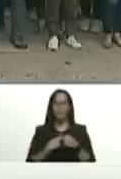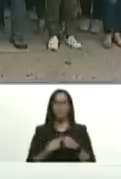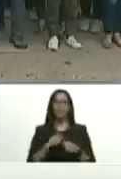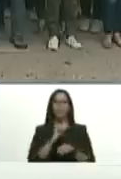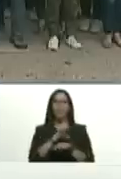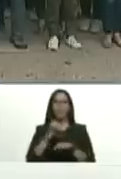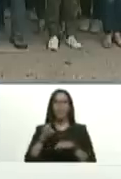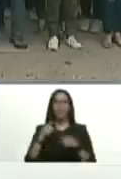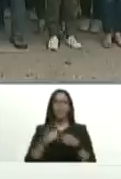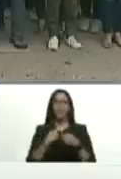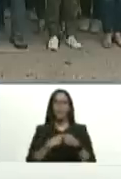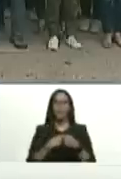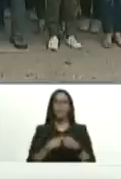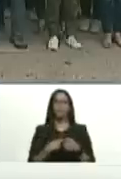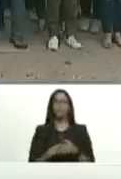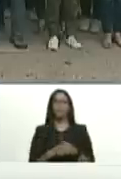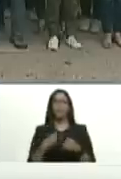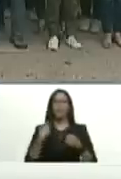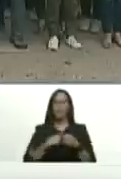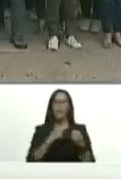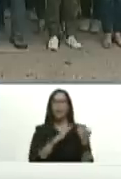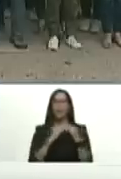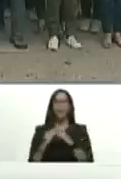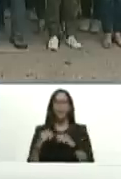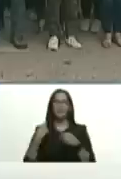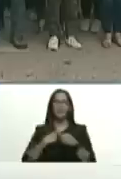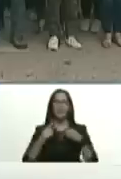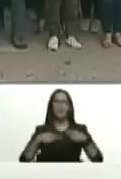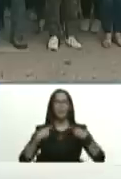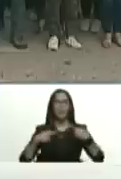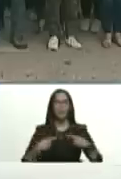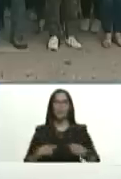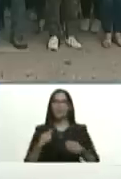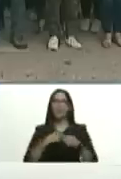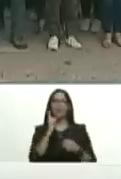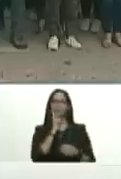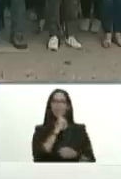gas, gas comunal, gas popular, gas, como se llame,